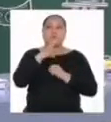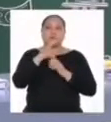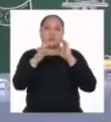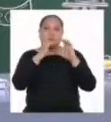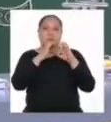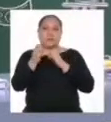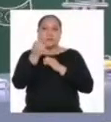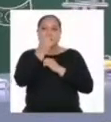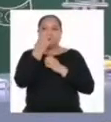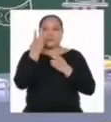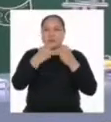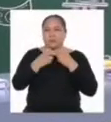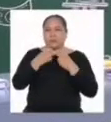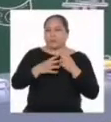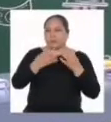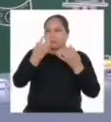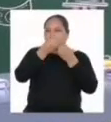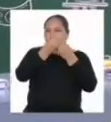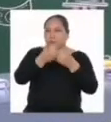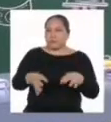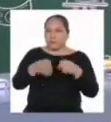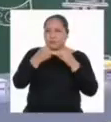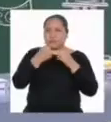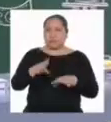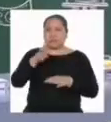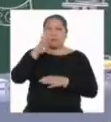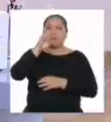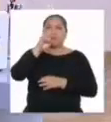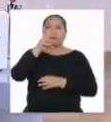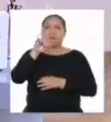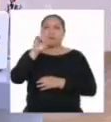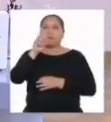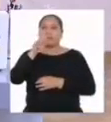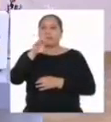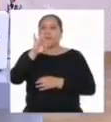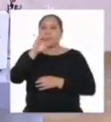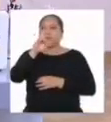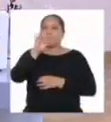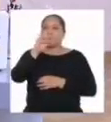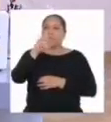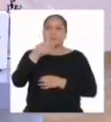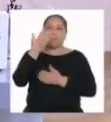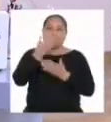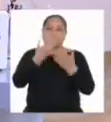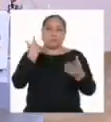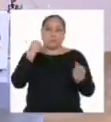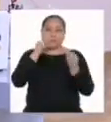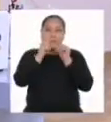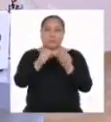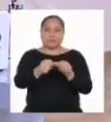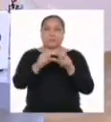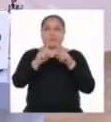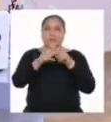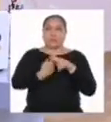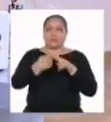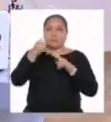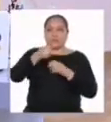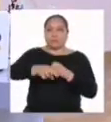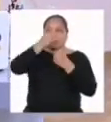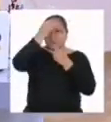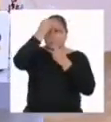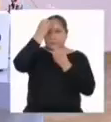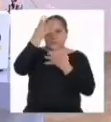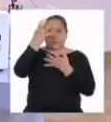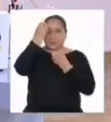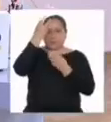algunas situaciones que ocasionan la pérdida de nuestra biodiversidad. Pero antes de seguir, mejor arranquemos el día con